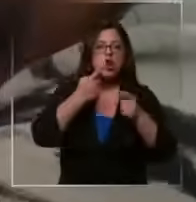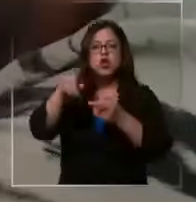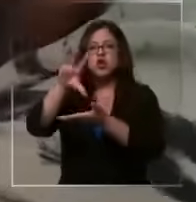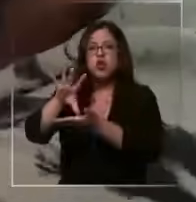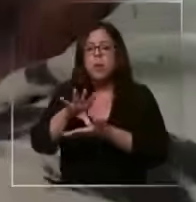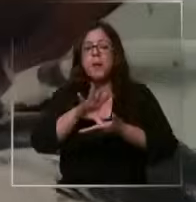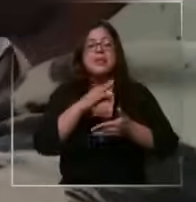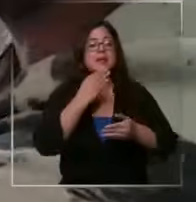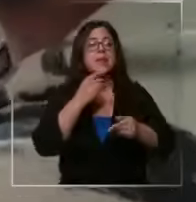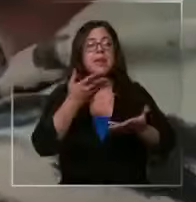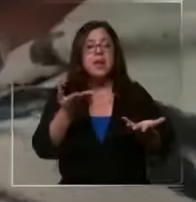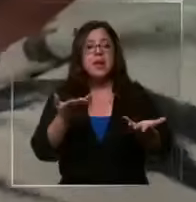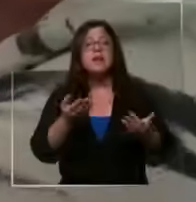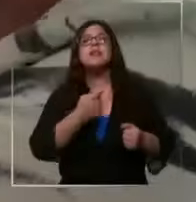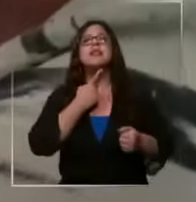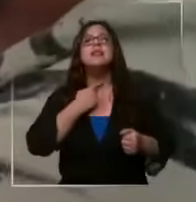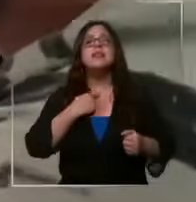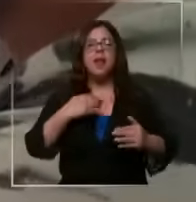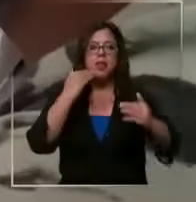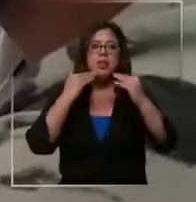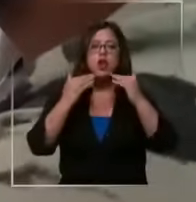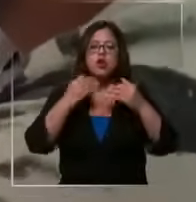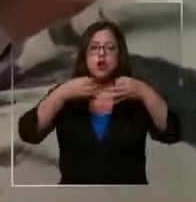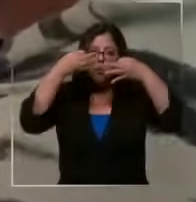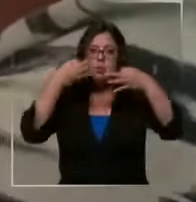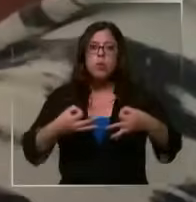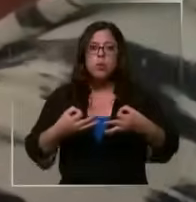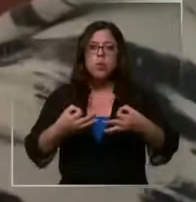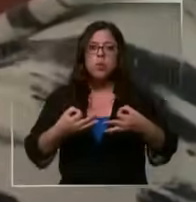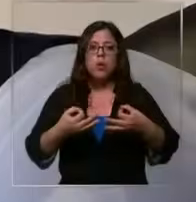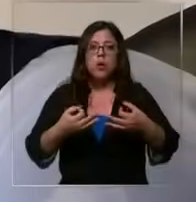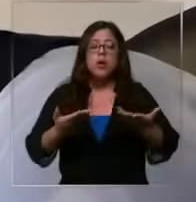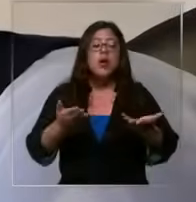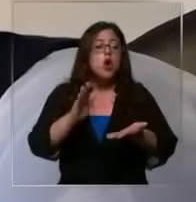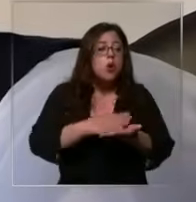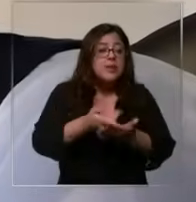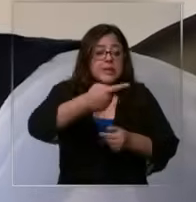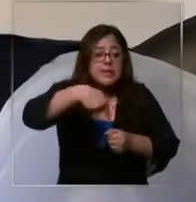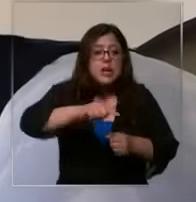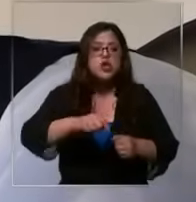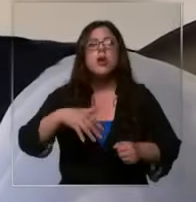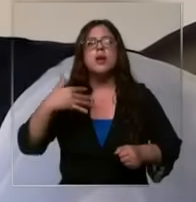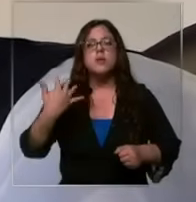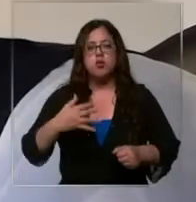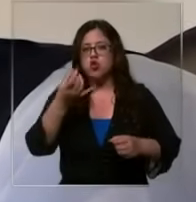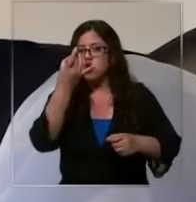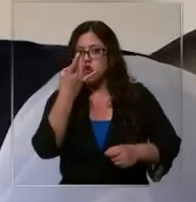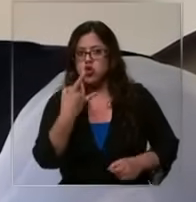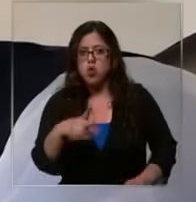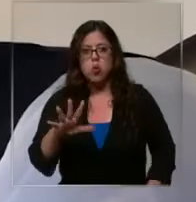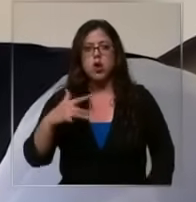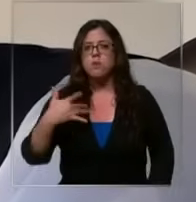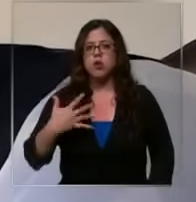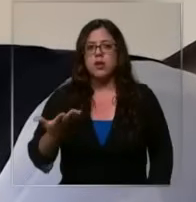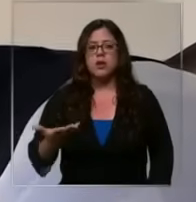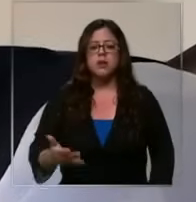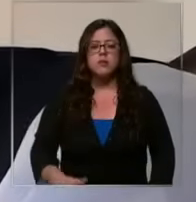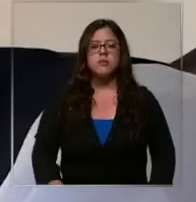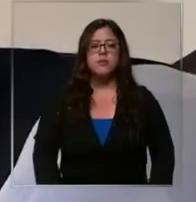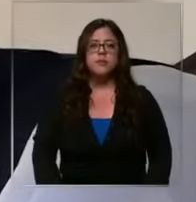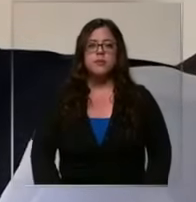además considera el interés superior del niño. Ese bienestar es lo más importante, lo único importante.